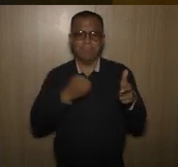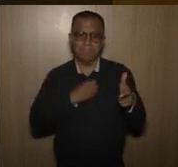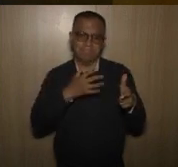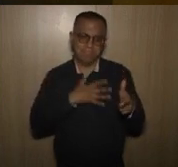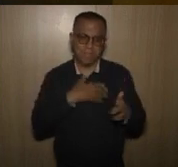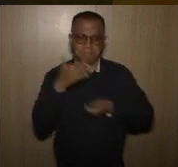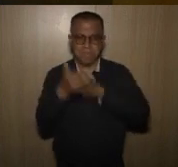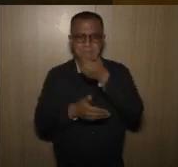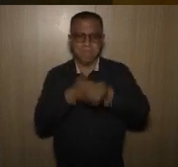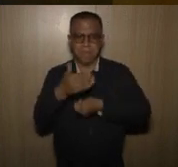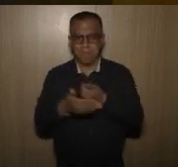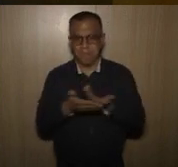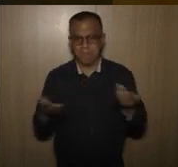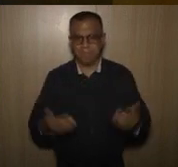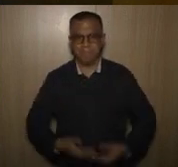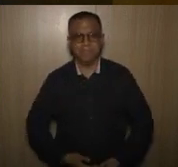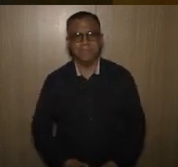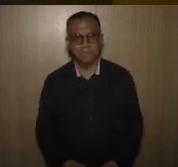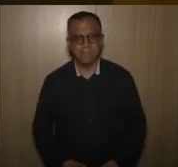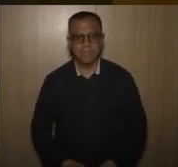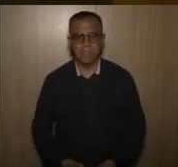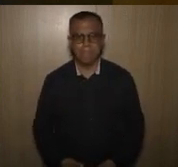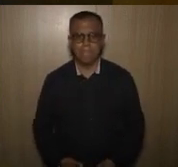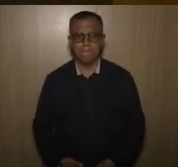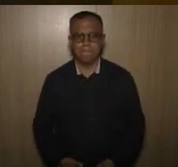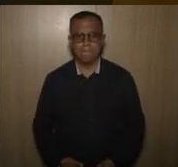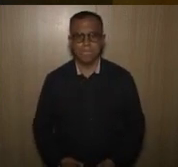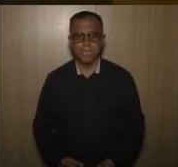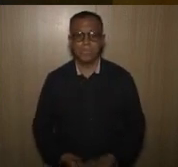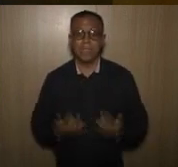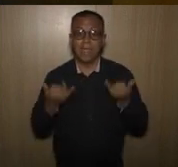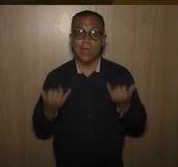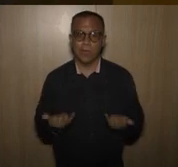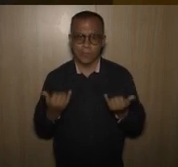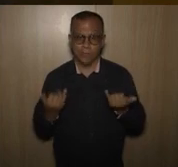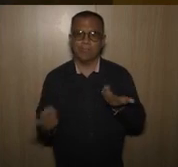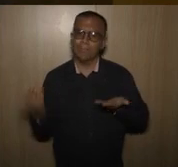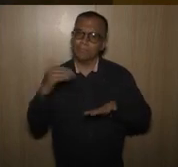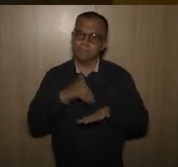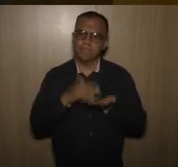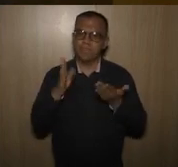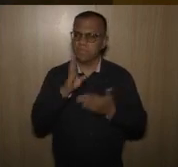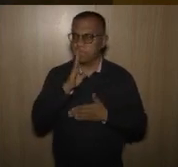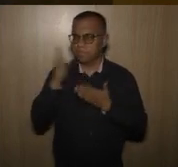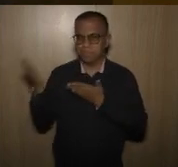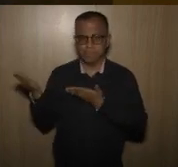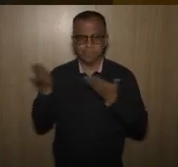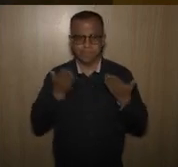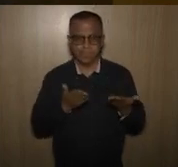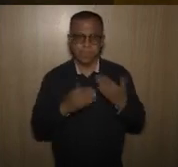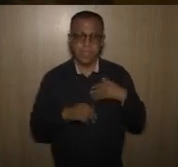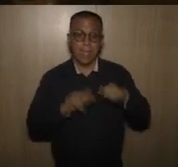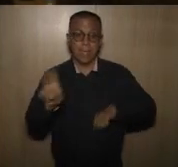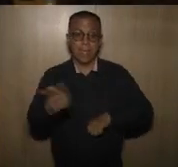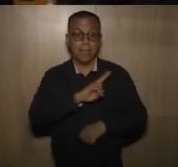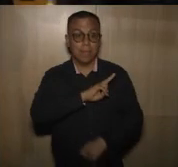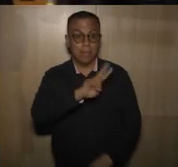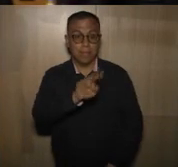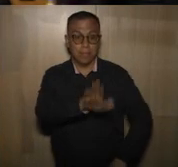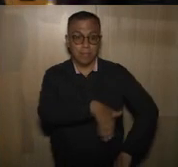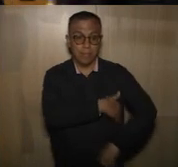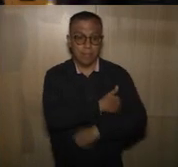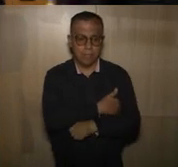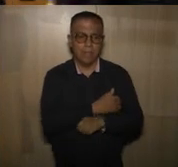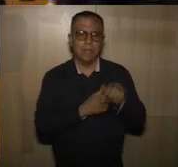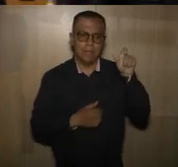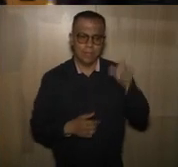mayor agilidad en los trámites. Permítame entonces darle nuevamente la palabra al señor viceministro para